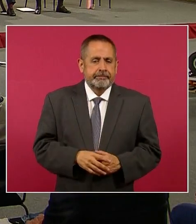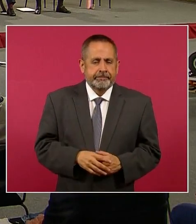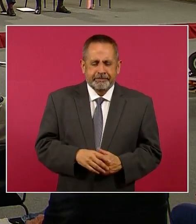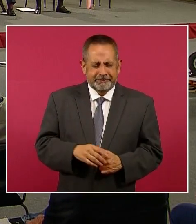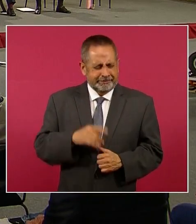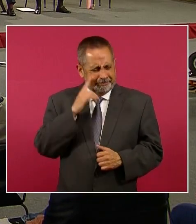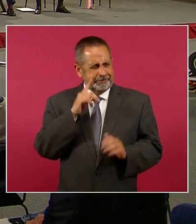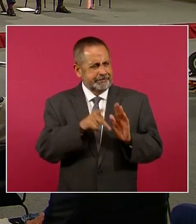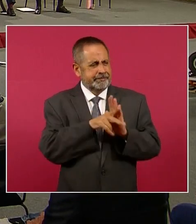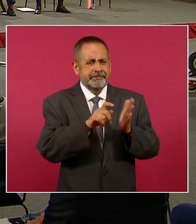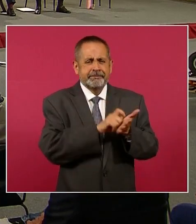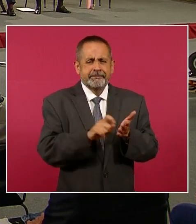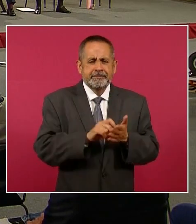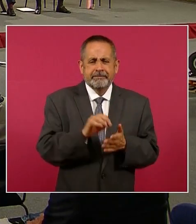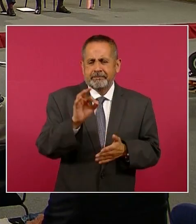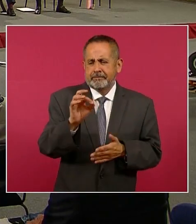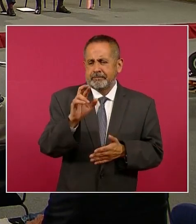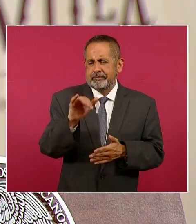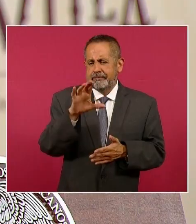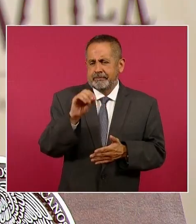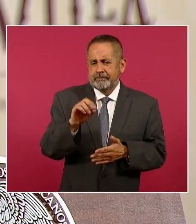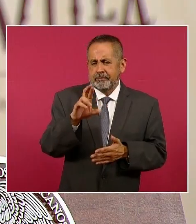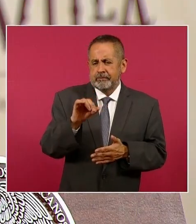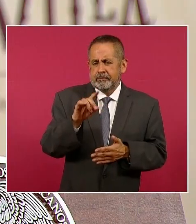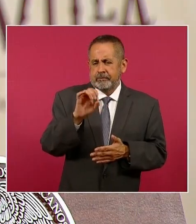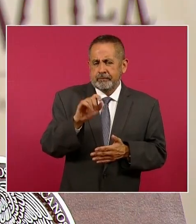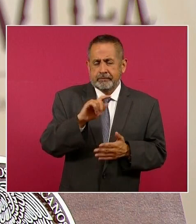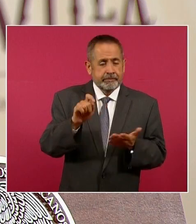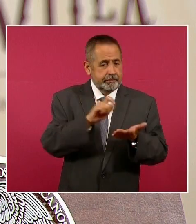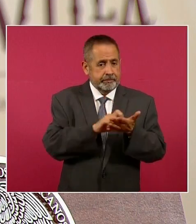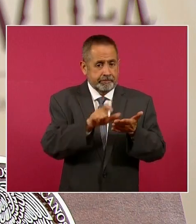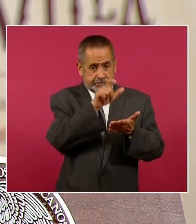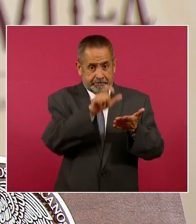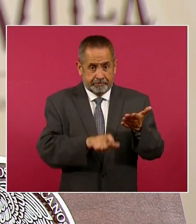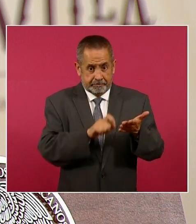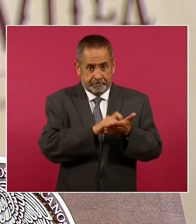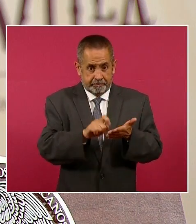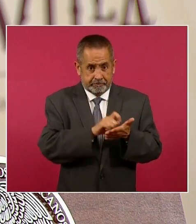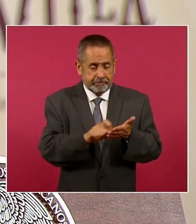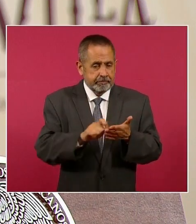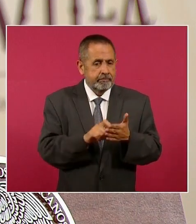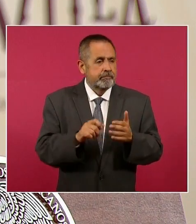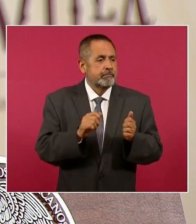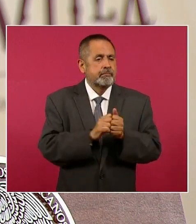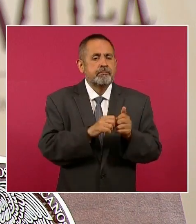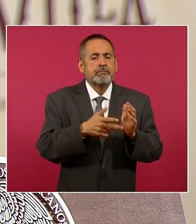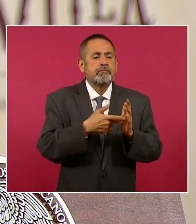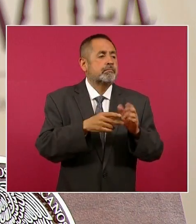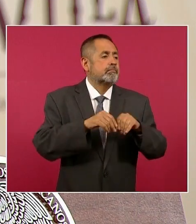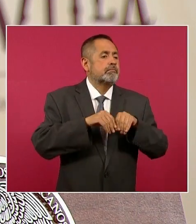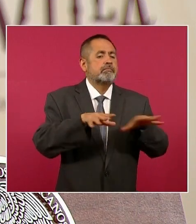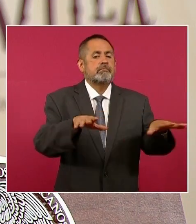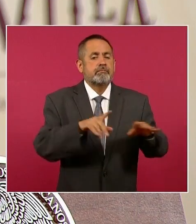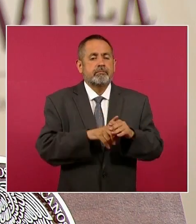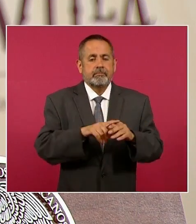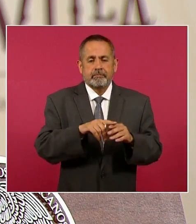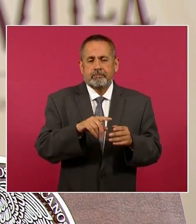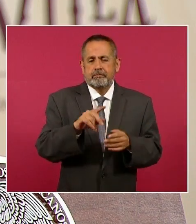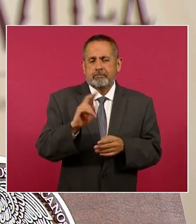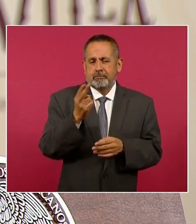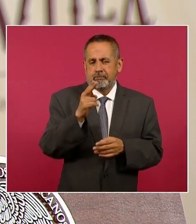columnista Francisco Rodríguez, que escribe la columna, que escribía una columna en que se publicaba en el periódico El